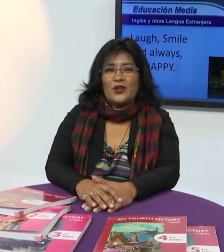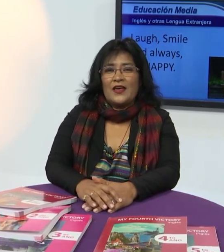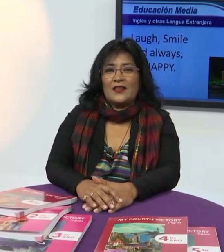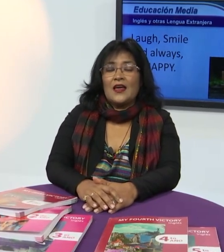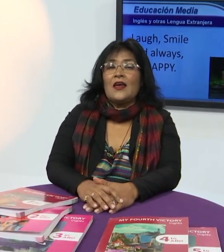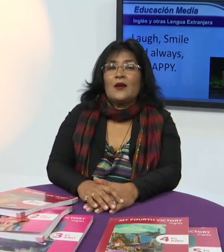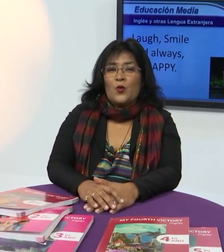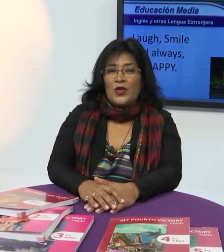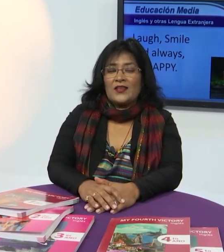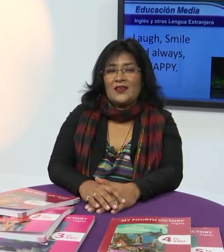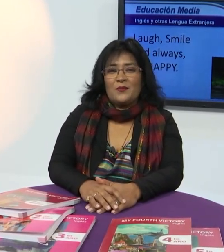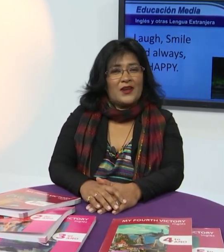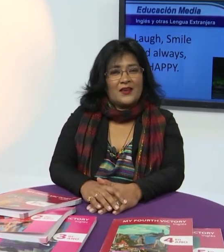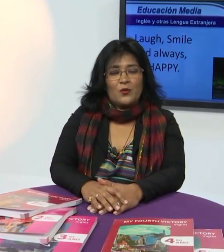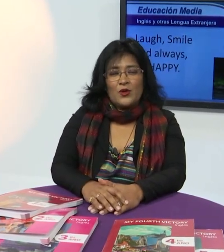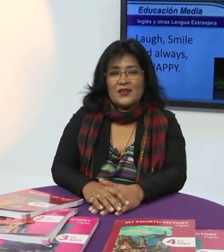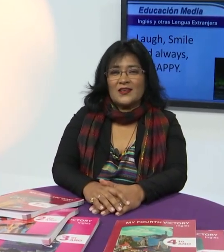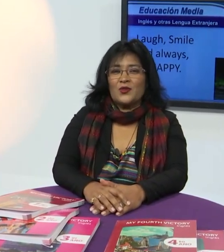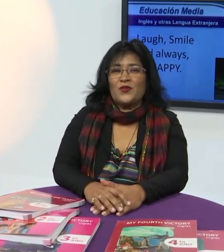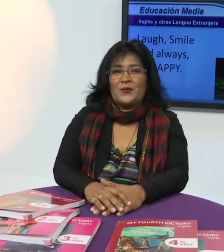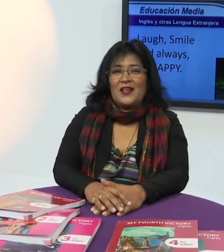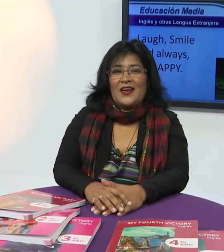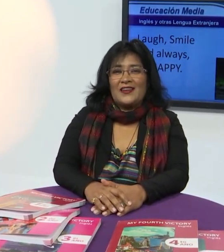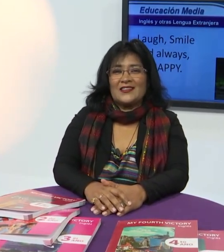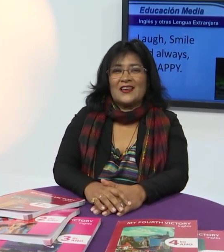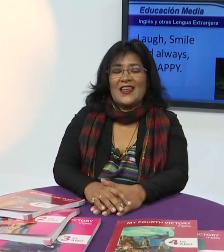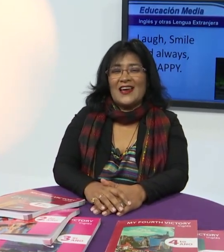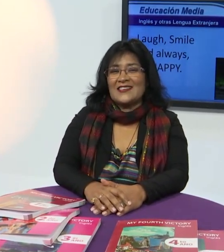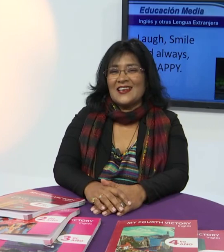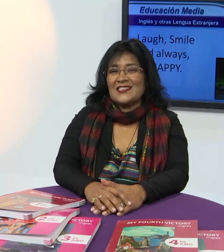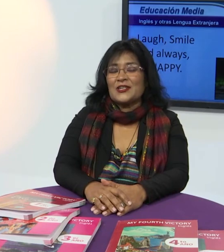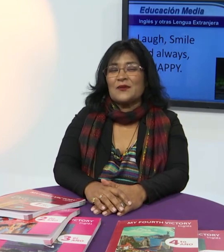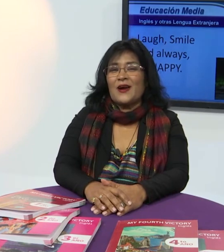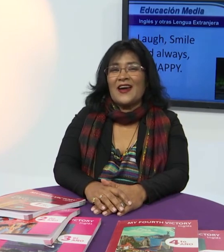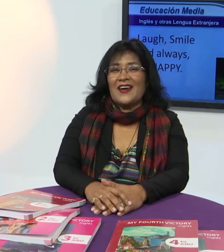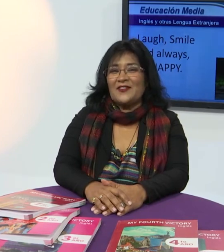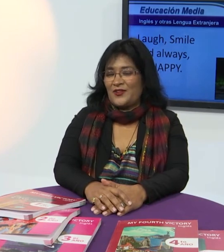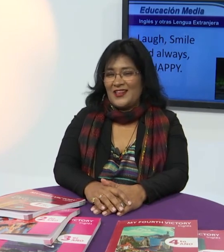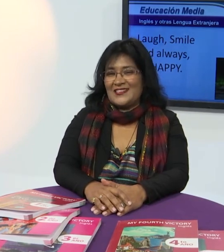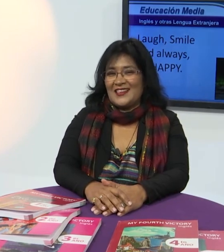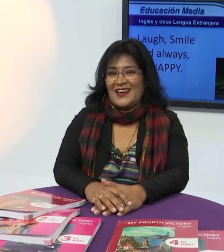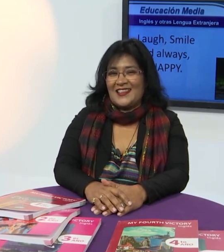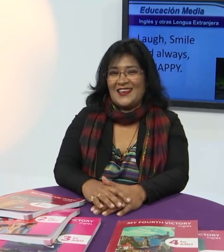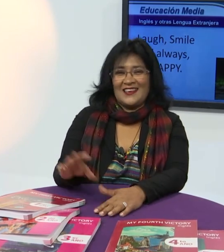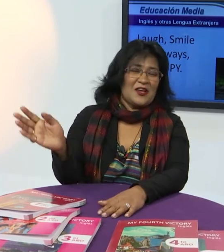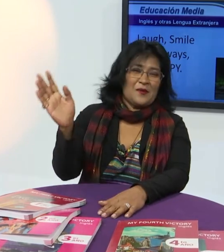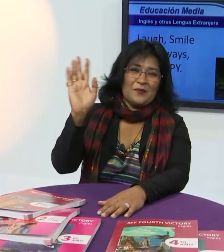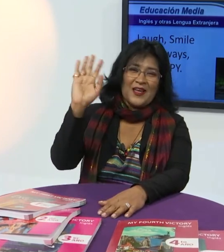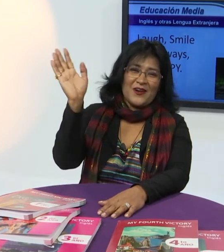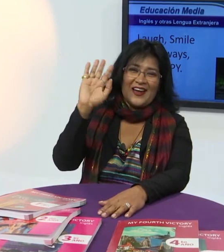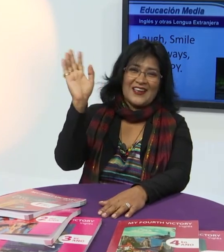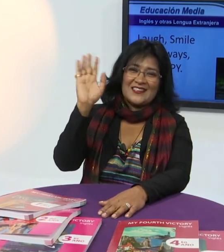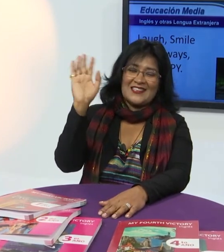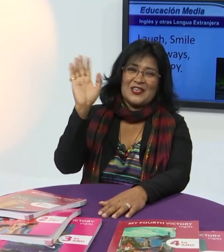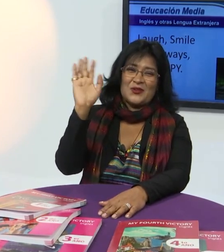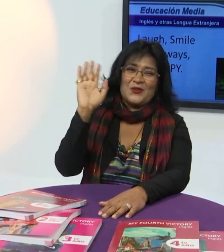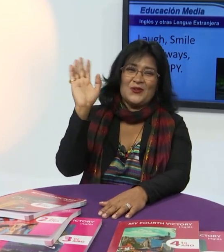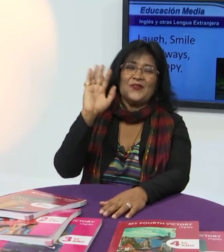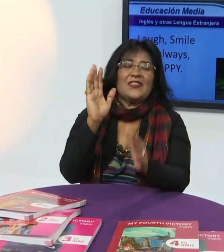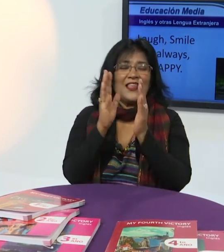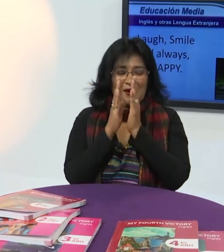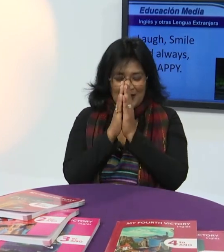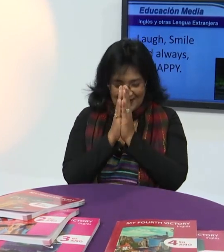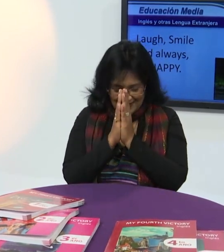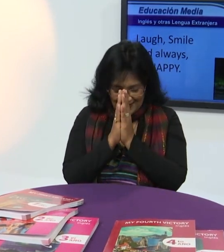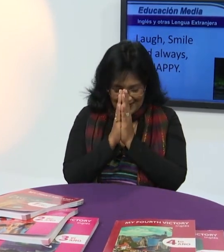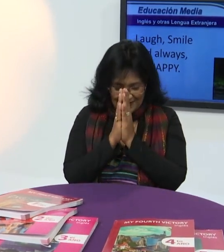bioseguridad. Cuídate para que cuides a tus familiares. Gracias, goodbye, feliz tarde. Bye, bye, see you.